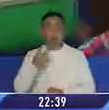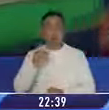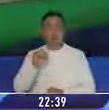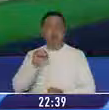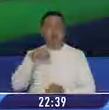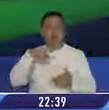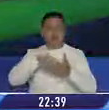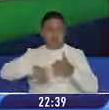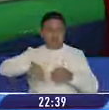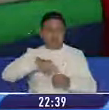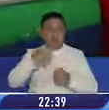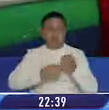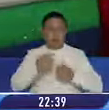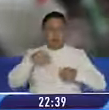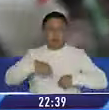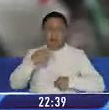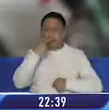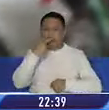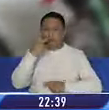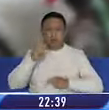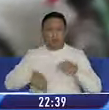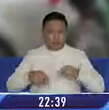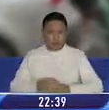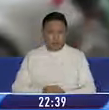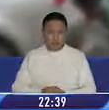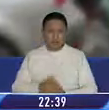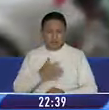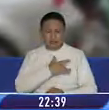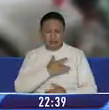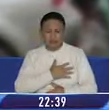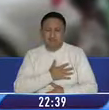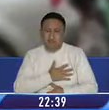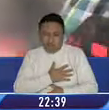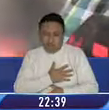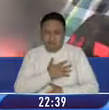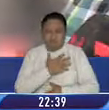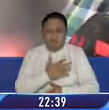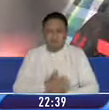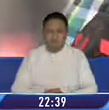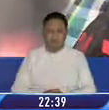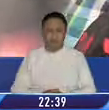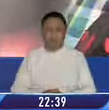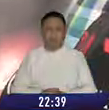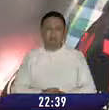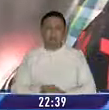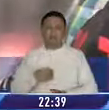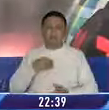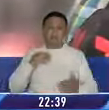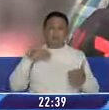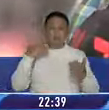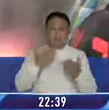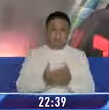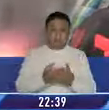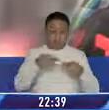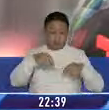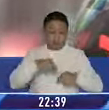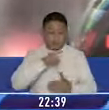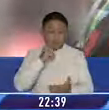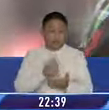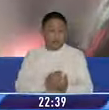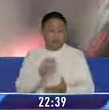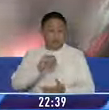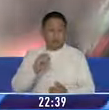estudiantes resultaron afectados con problemas respiratorios y síntomas de intoxicación. Hemos llegado y nosotros hemos trasladado y hemos encontrado